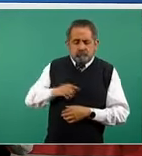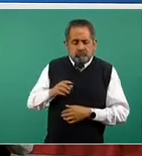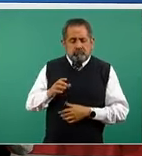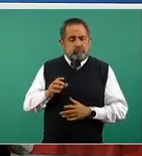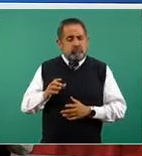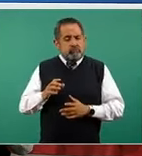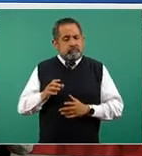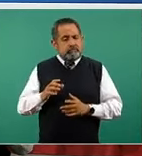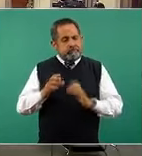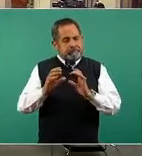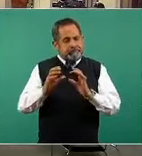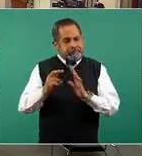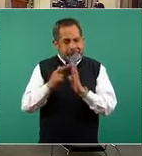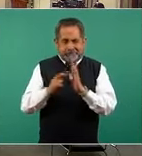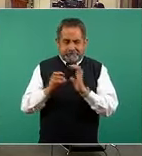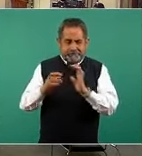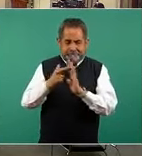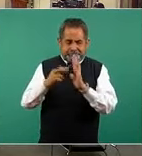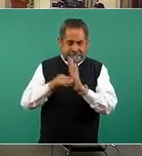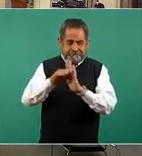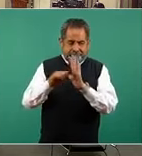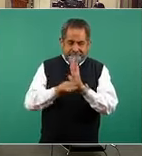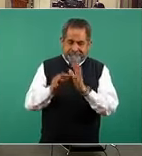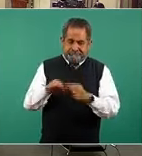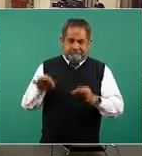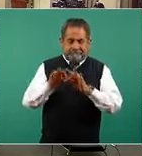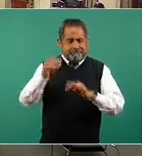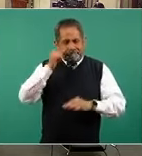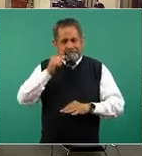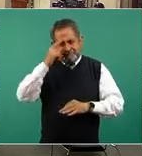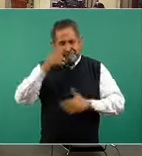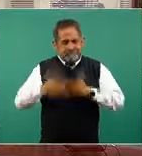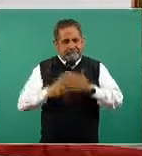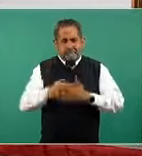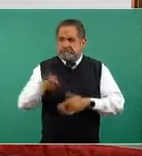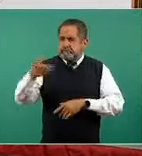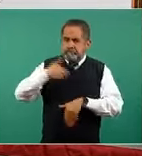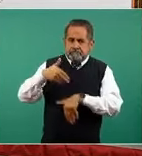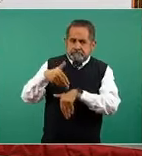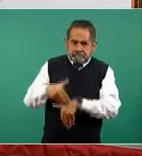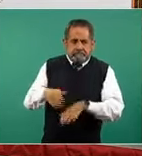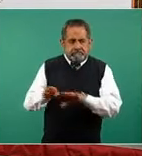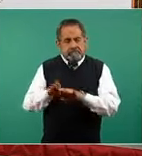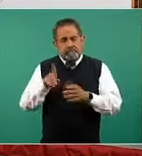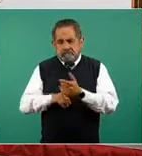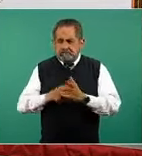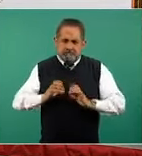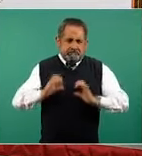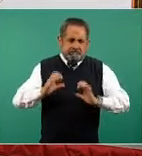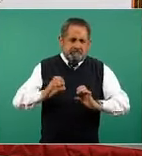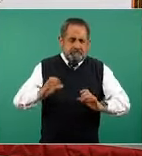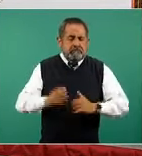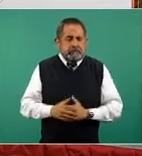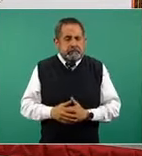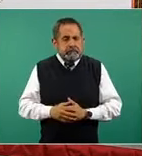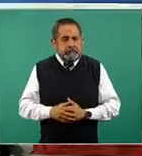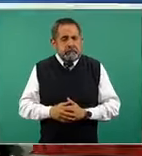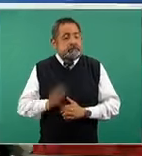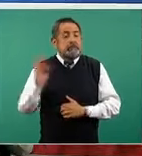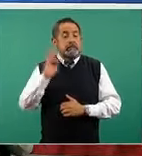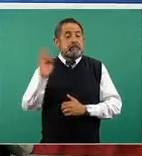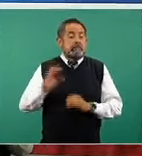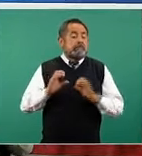porque estamos implementando las medidas, porque estamos haciendo caso a las autoridades, porque nos estamos cuidando. Si dejamos de